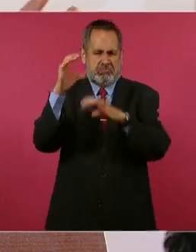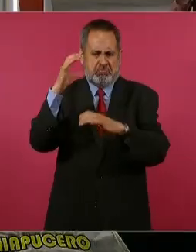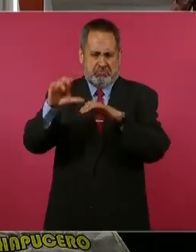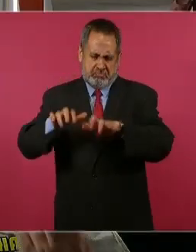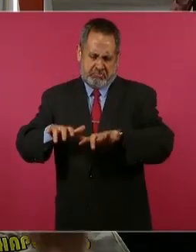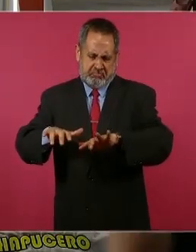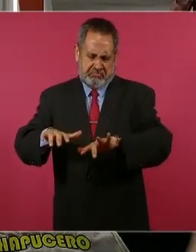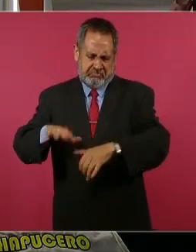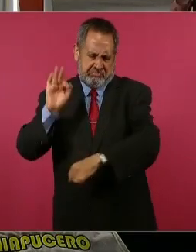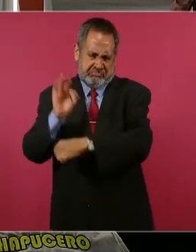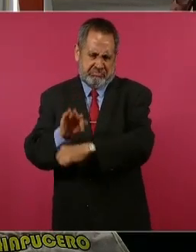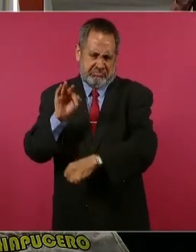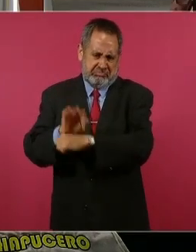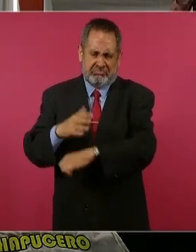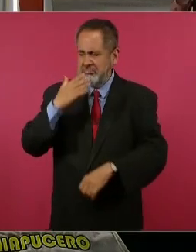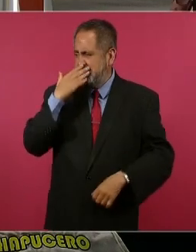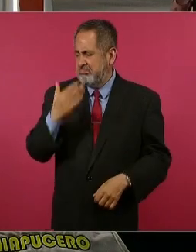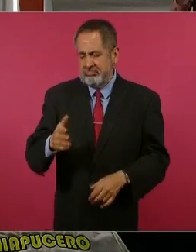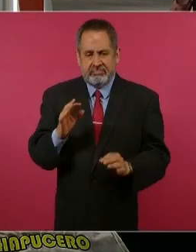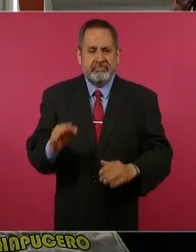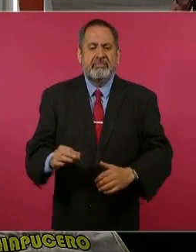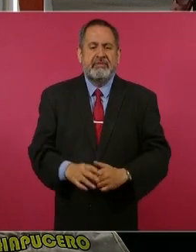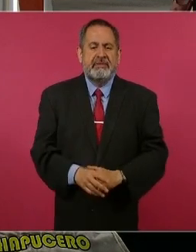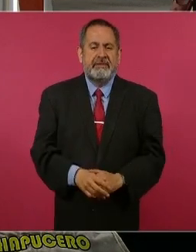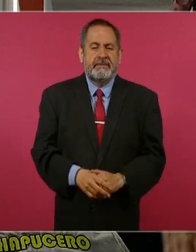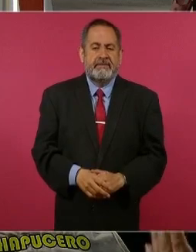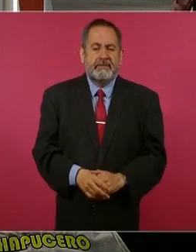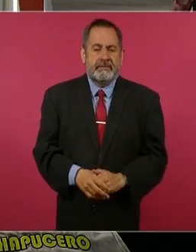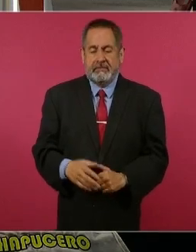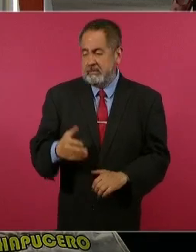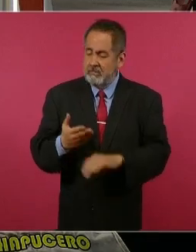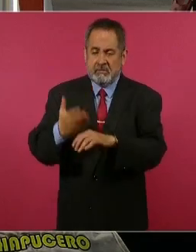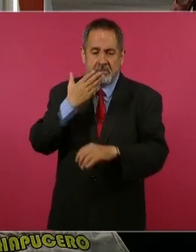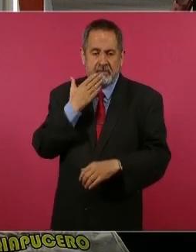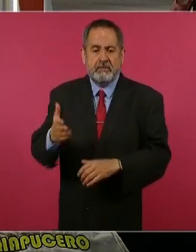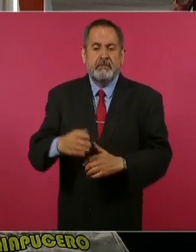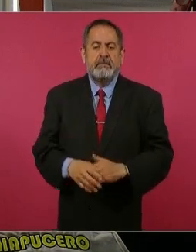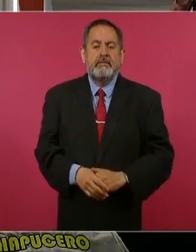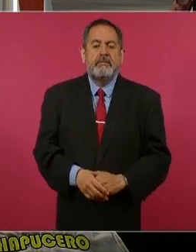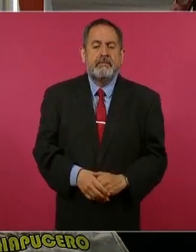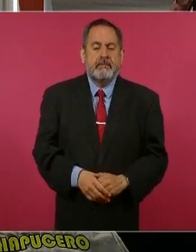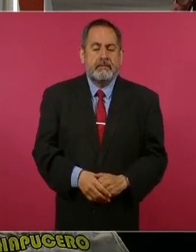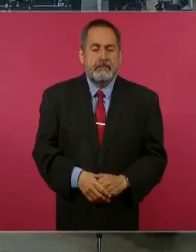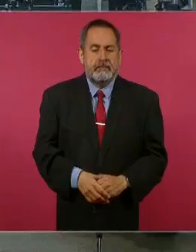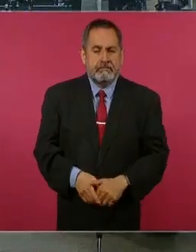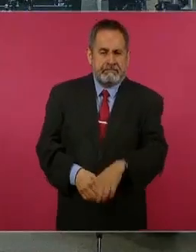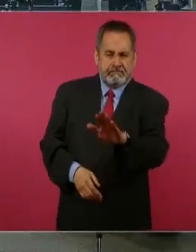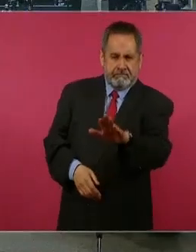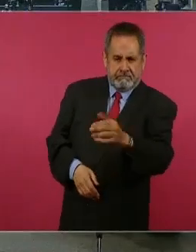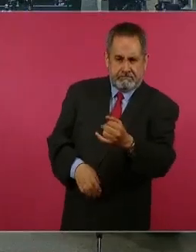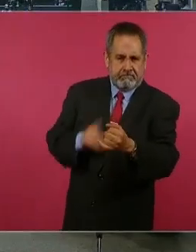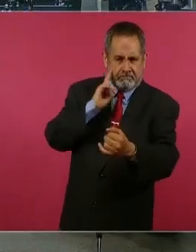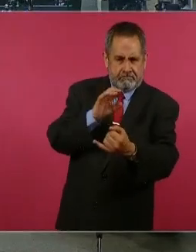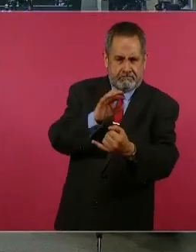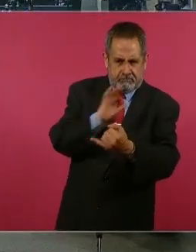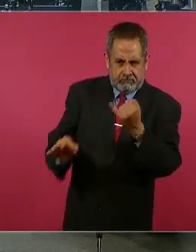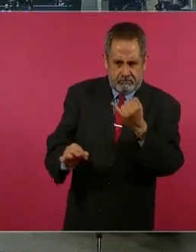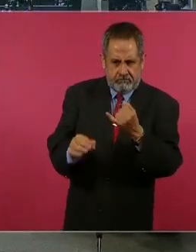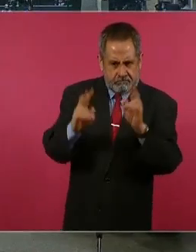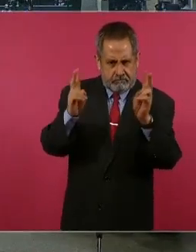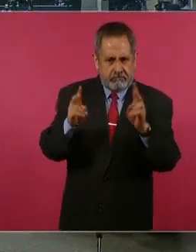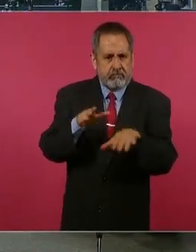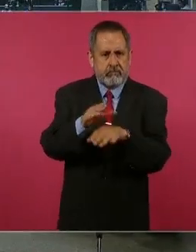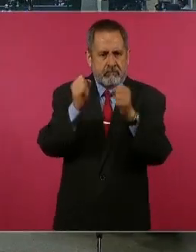en redes sociales que son muy buenos. Un último tema, tiene que ver con un asunto de seguridad,